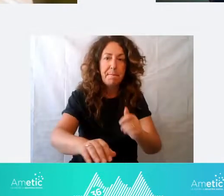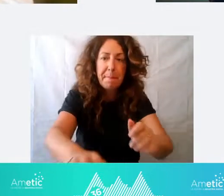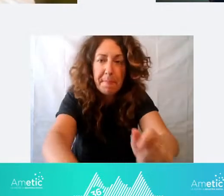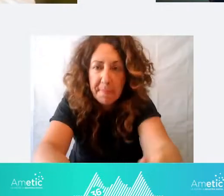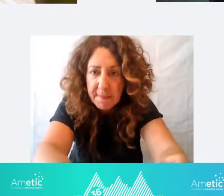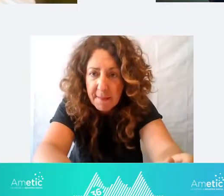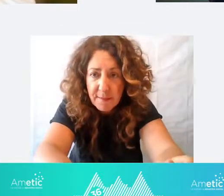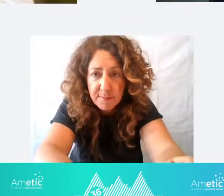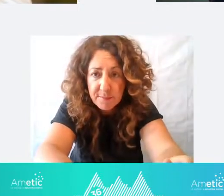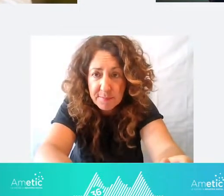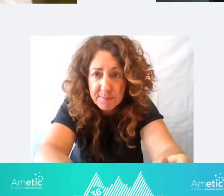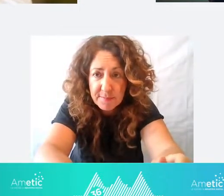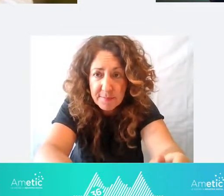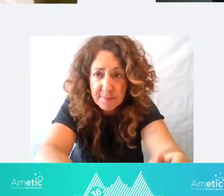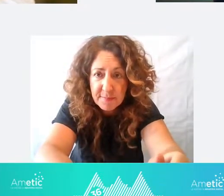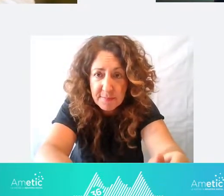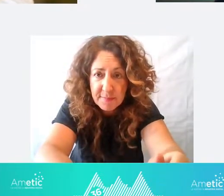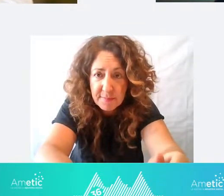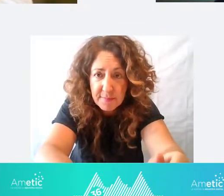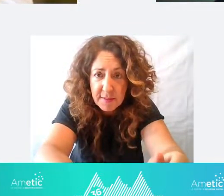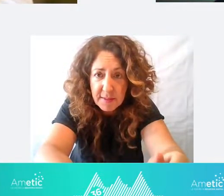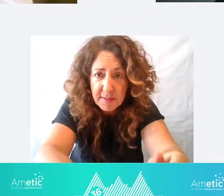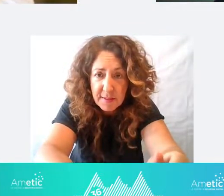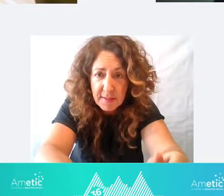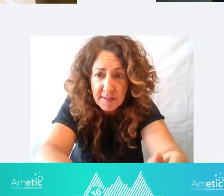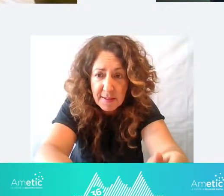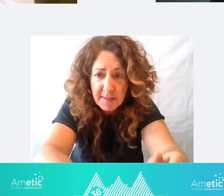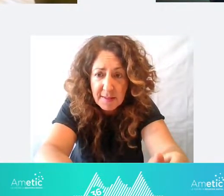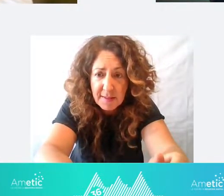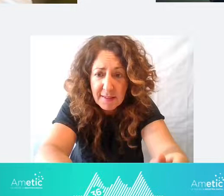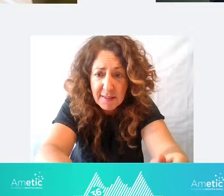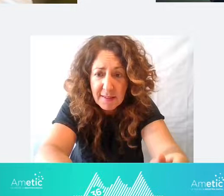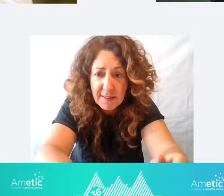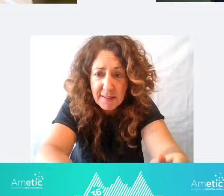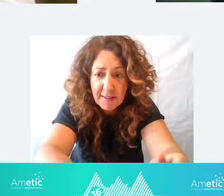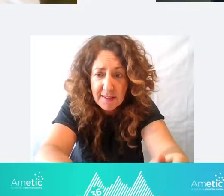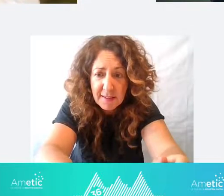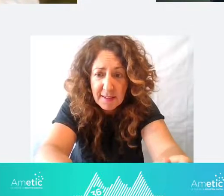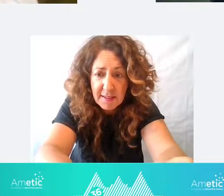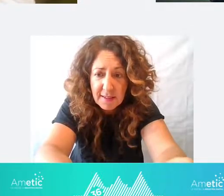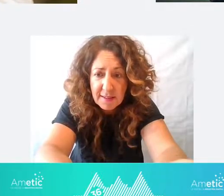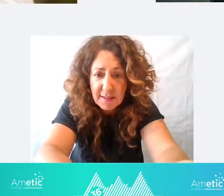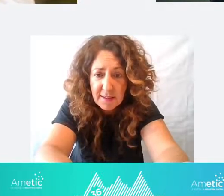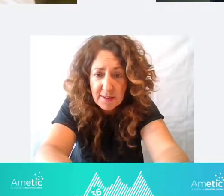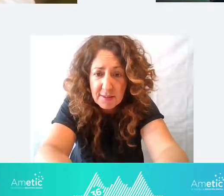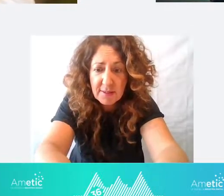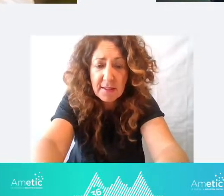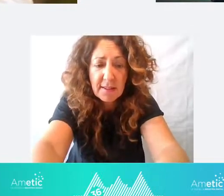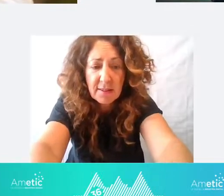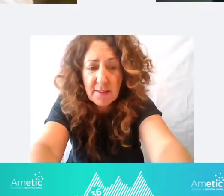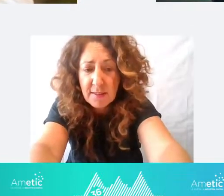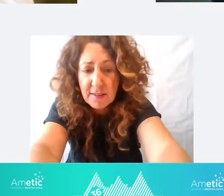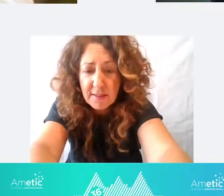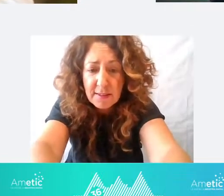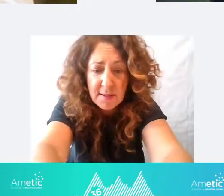de subtitulado en español no estaban suficientemente desarrollados en aquellos en aquellos momentos y ya ha habido un gran avance de estos en